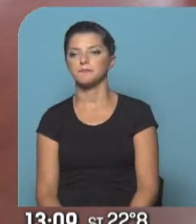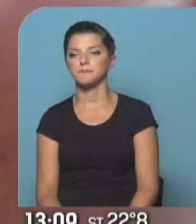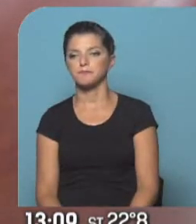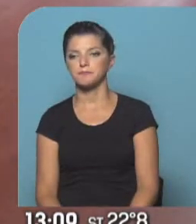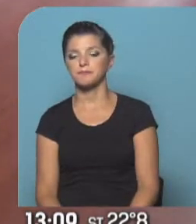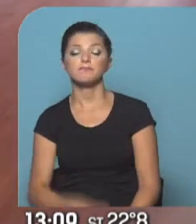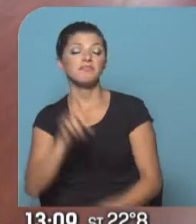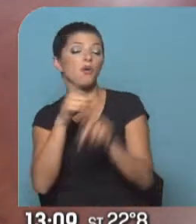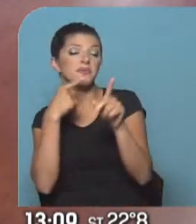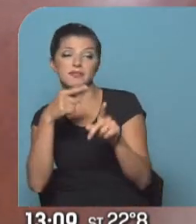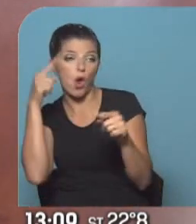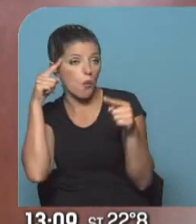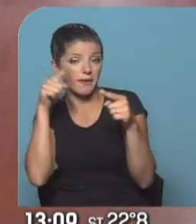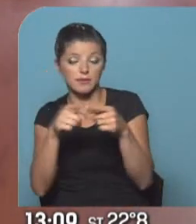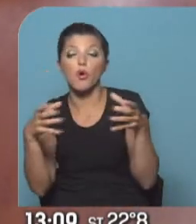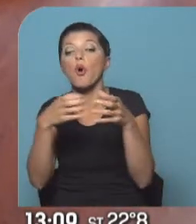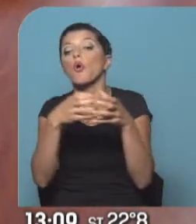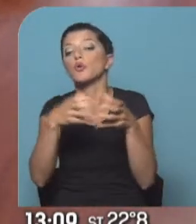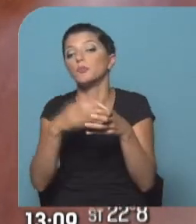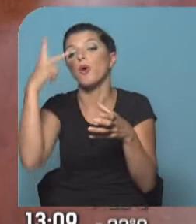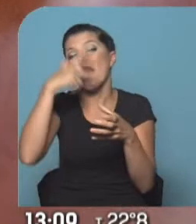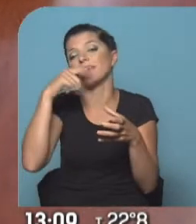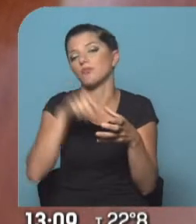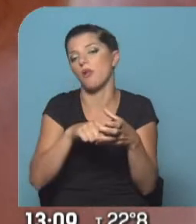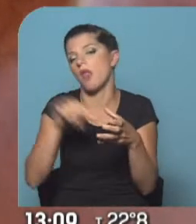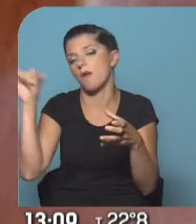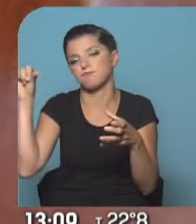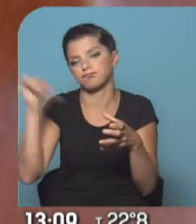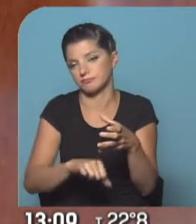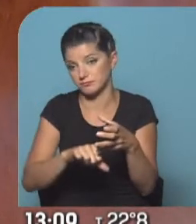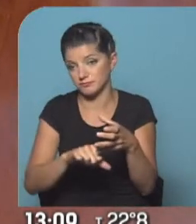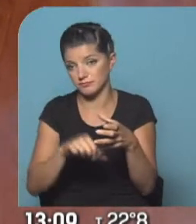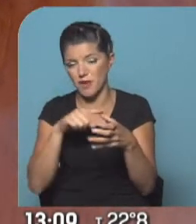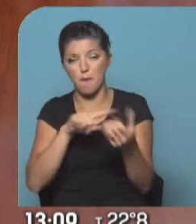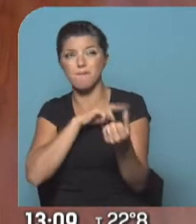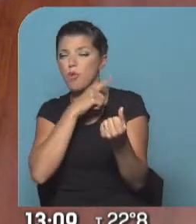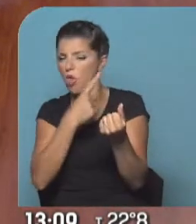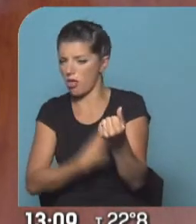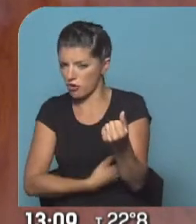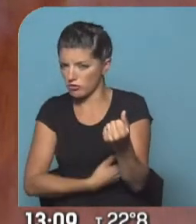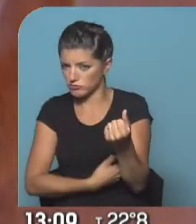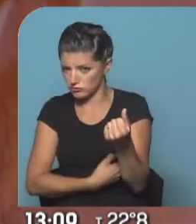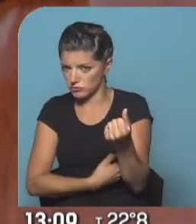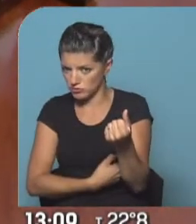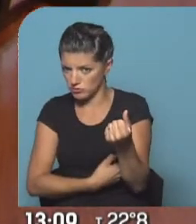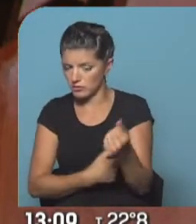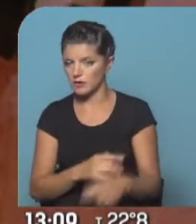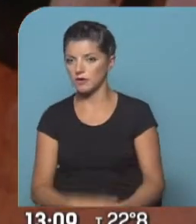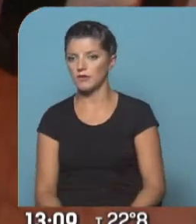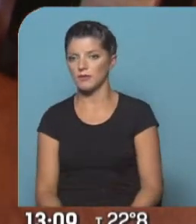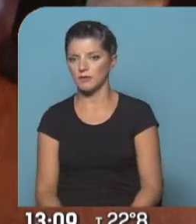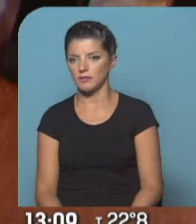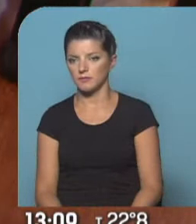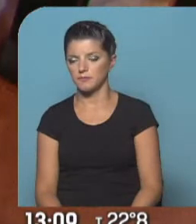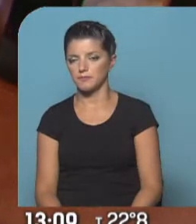a Hezbollah, en todo caso, dado el enorme poder y el crecimiento nuevamente que ha tenido después